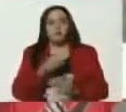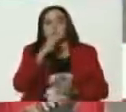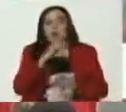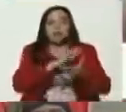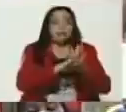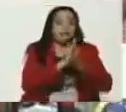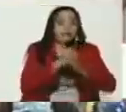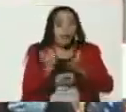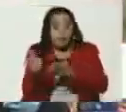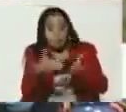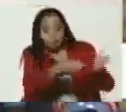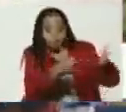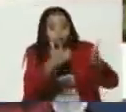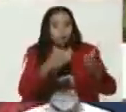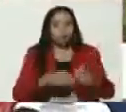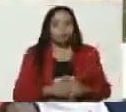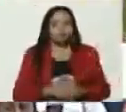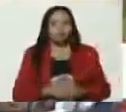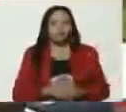ese camino.